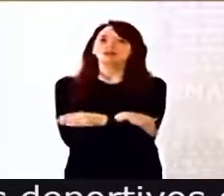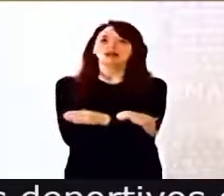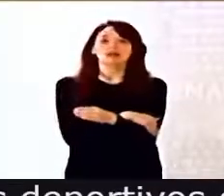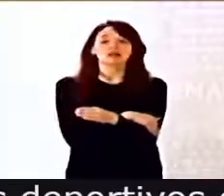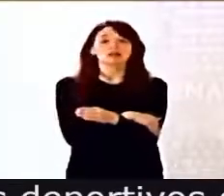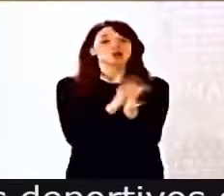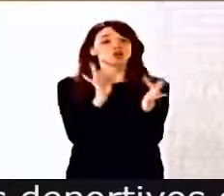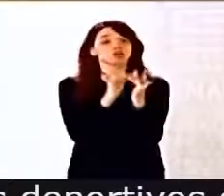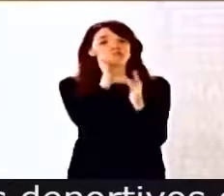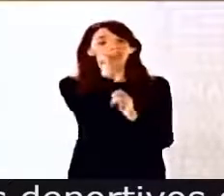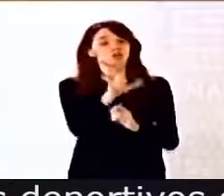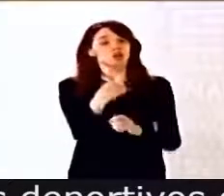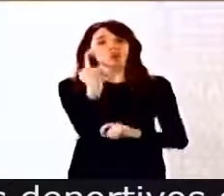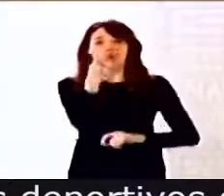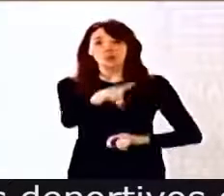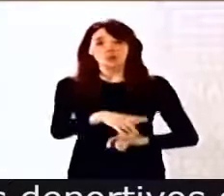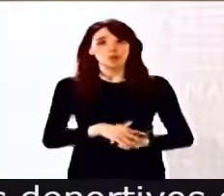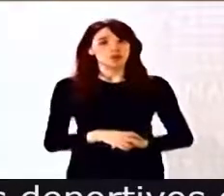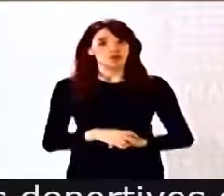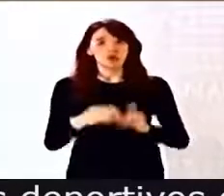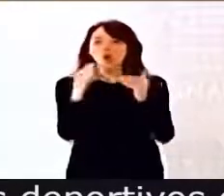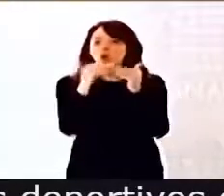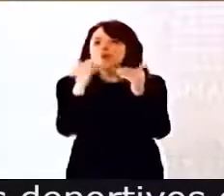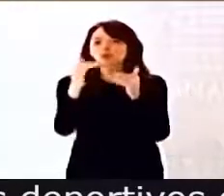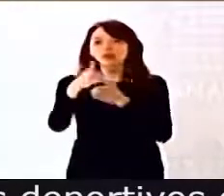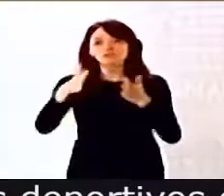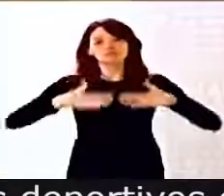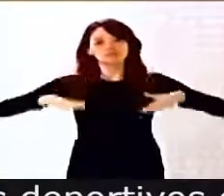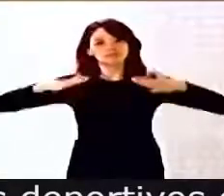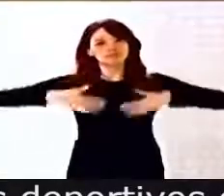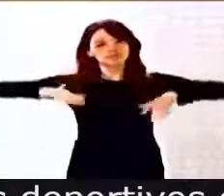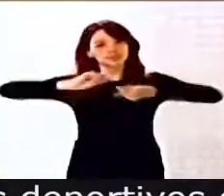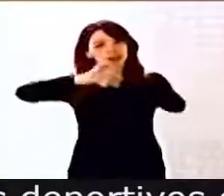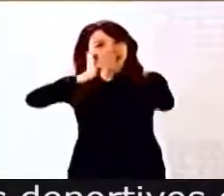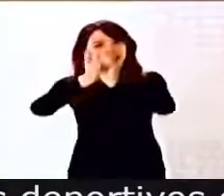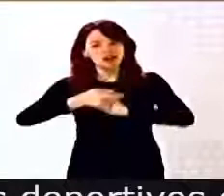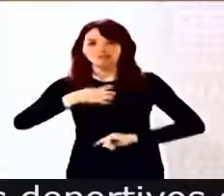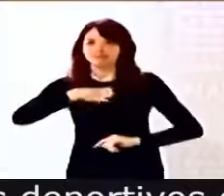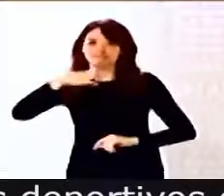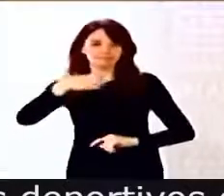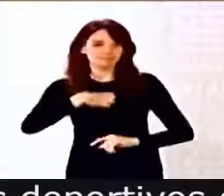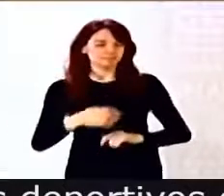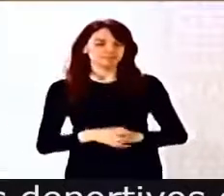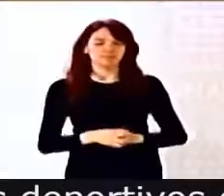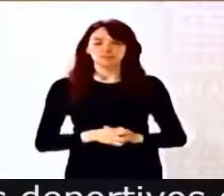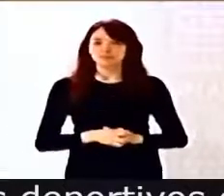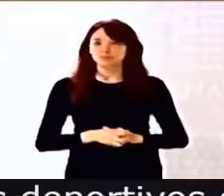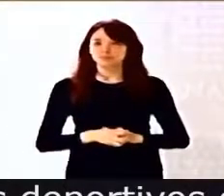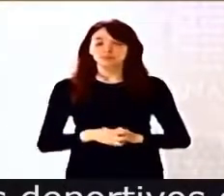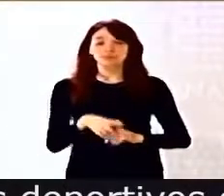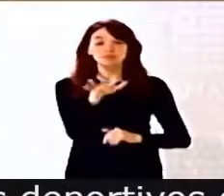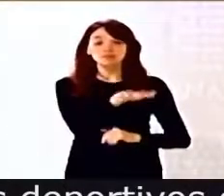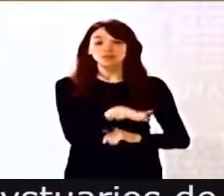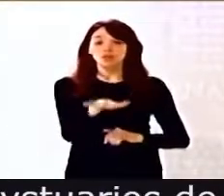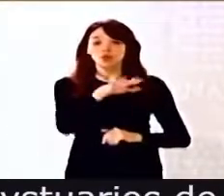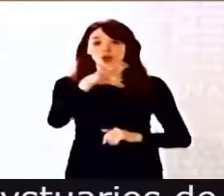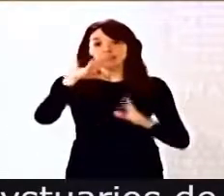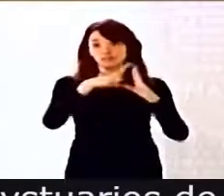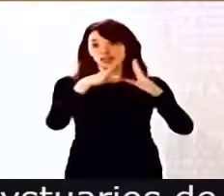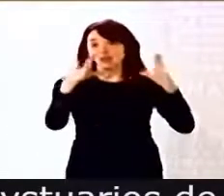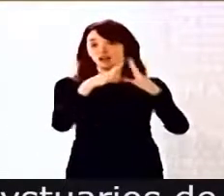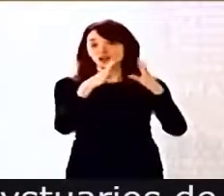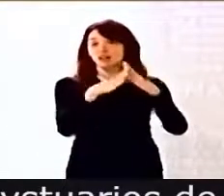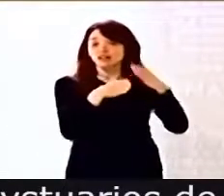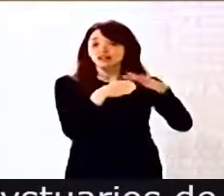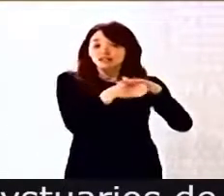por supuesto, no se podrán usar los vestuarios de uso común. Los lugares de culto religioso estarán